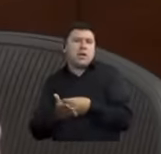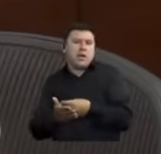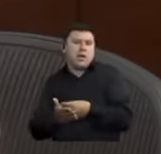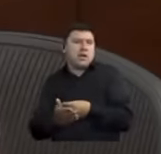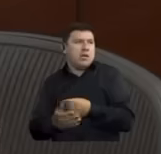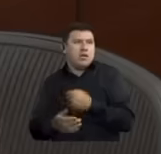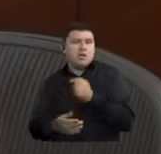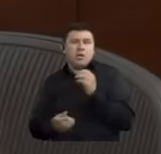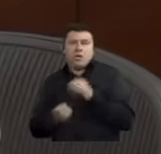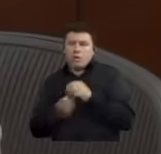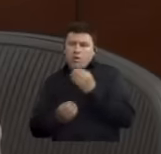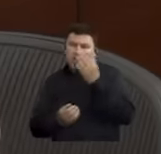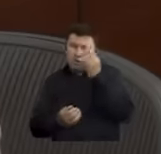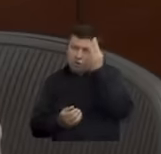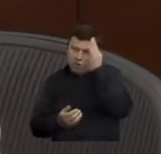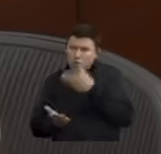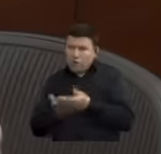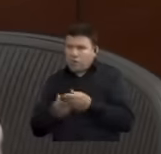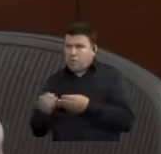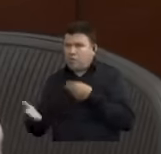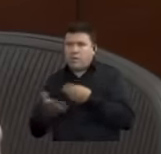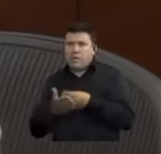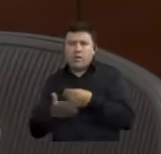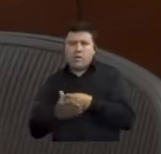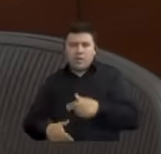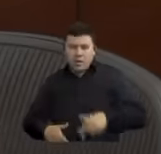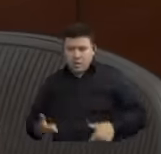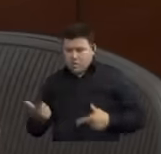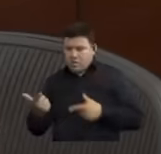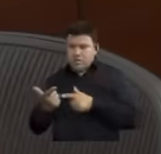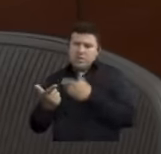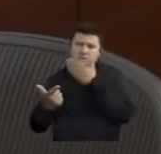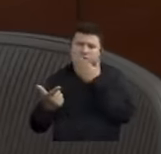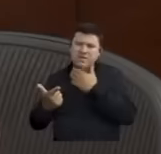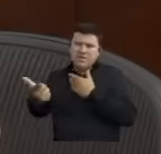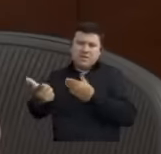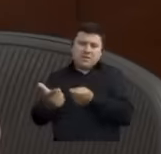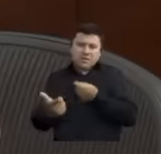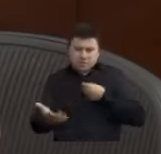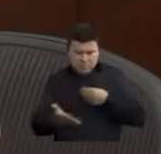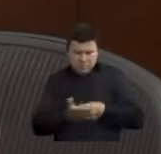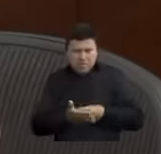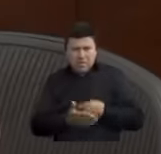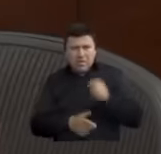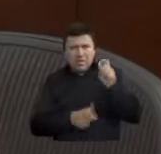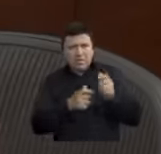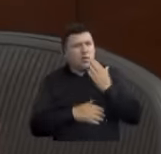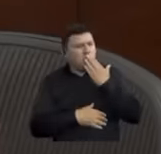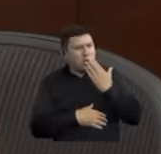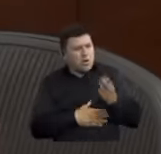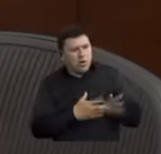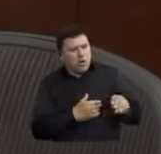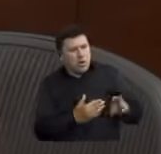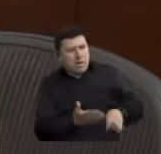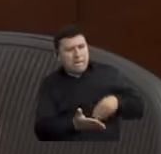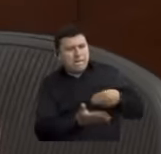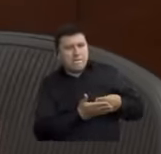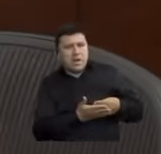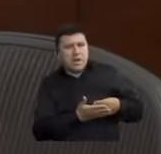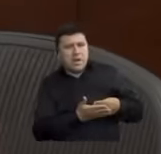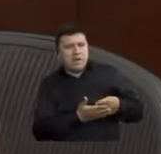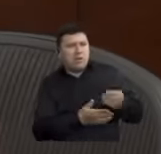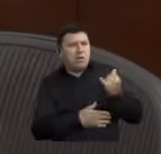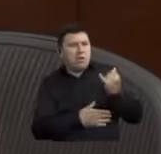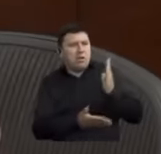jíbaro compre más droga, van a pagar para que cambie el arma para un arma mejor, pero no le pagan a la gente buena de Colombia, que no